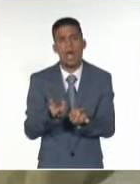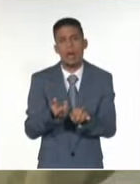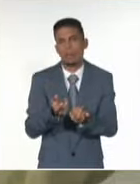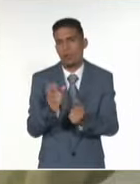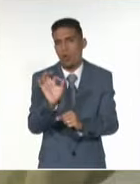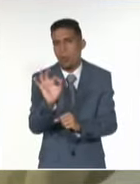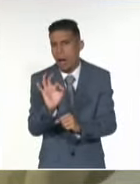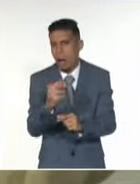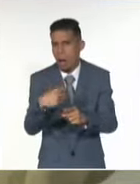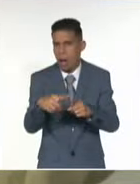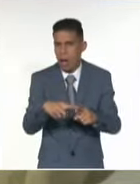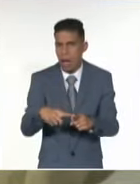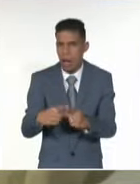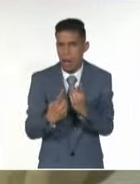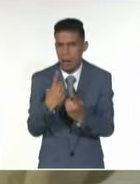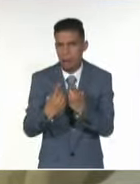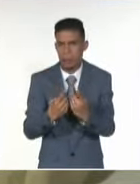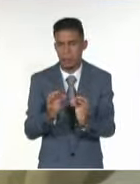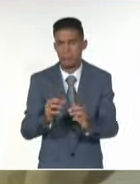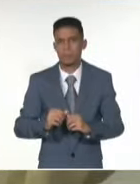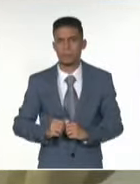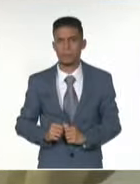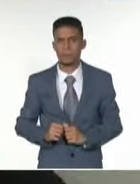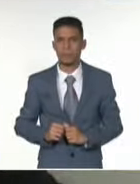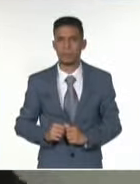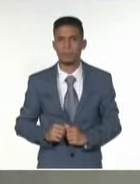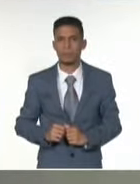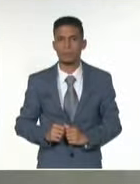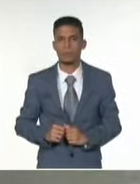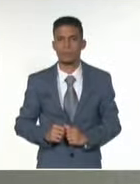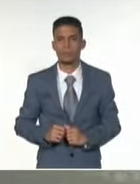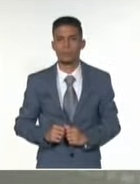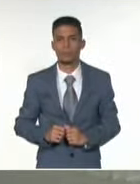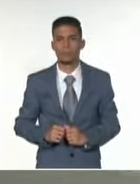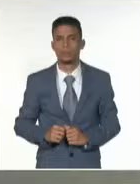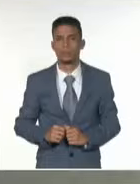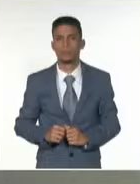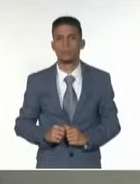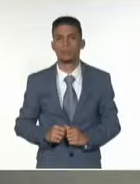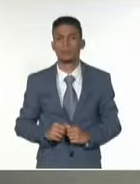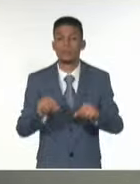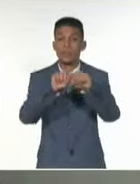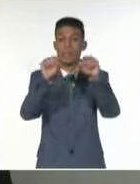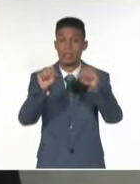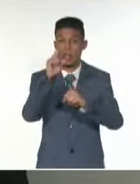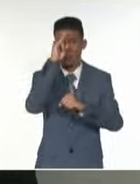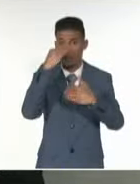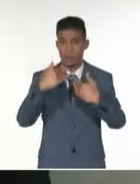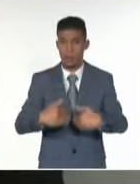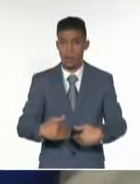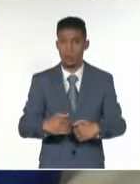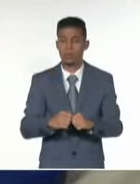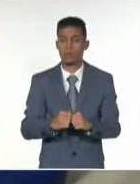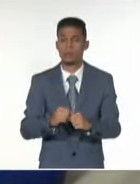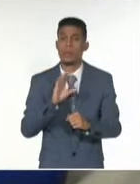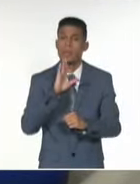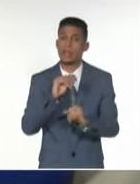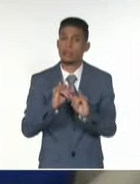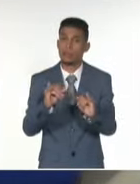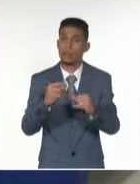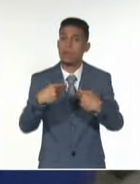ser recuperados en esta semana de recuperación. El sistema sanitario del territorio advierte los cuidados a tener en cuenta